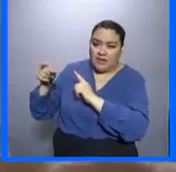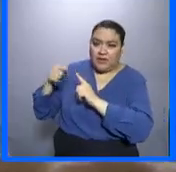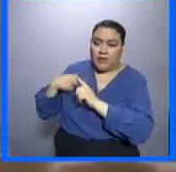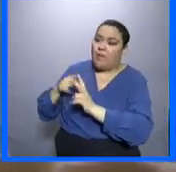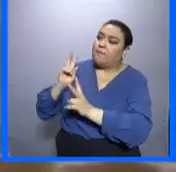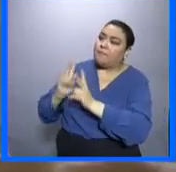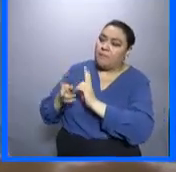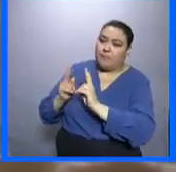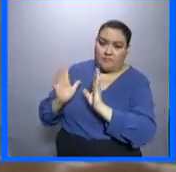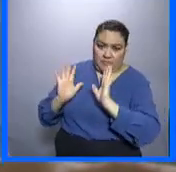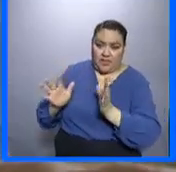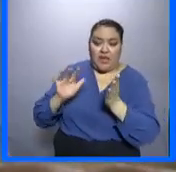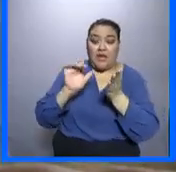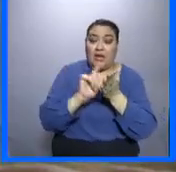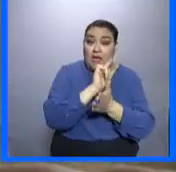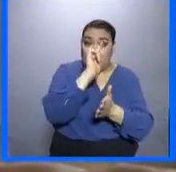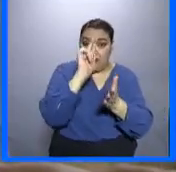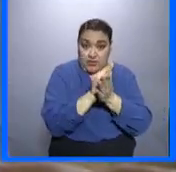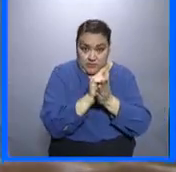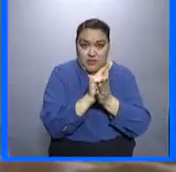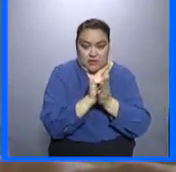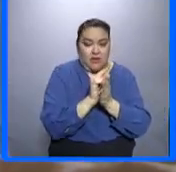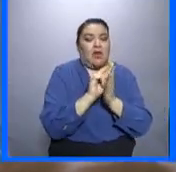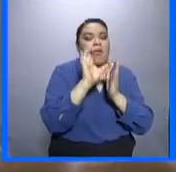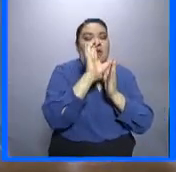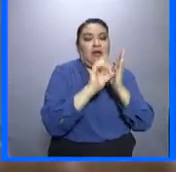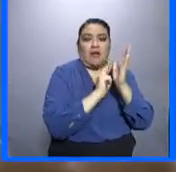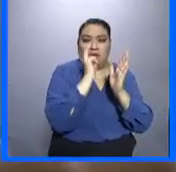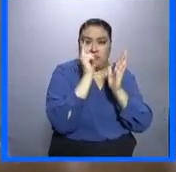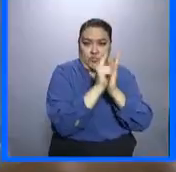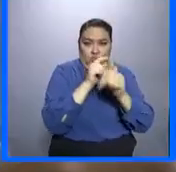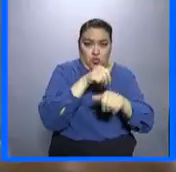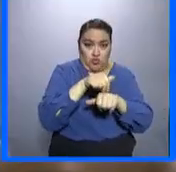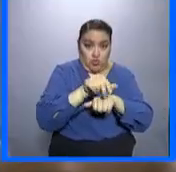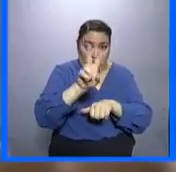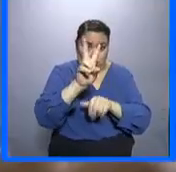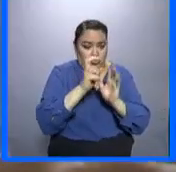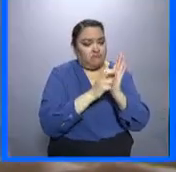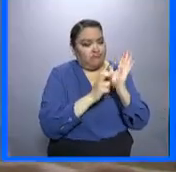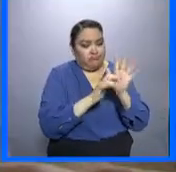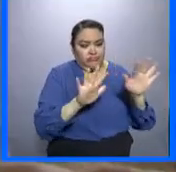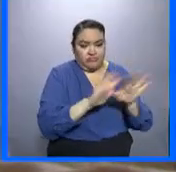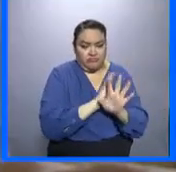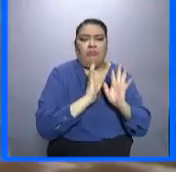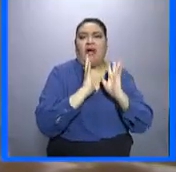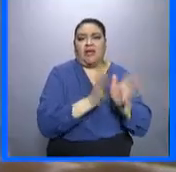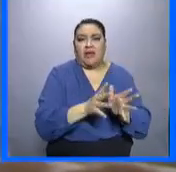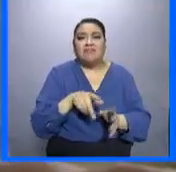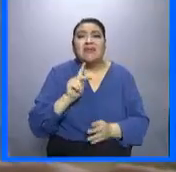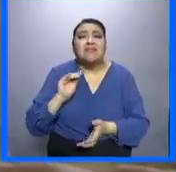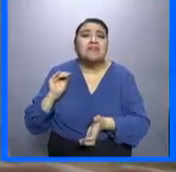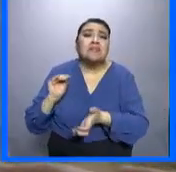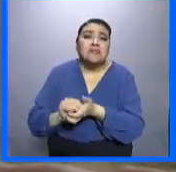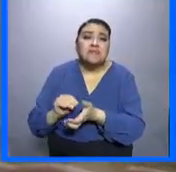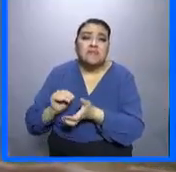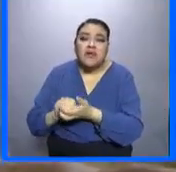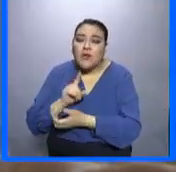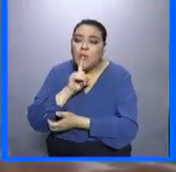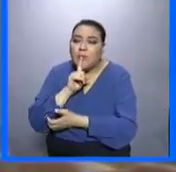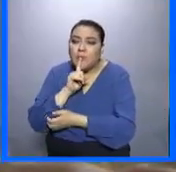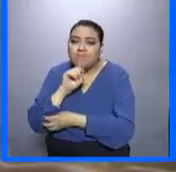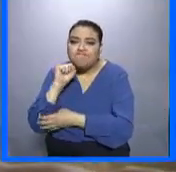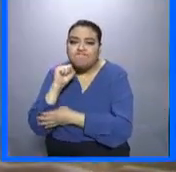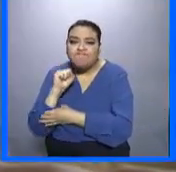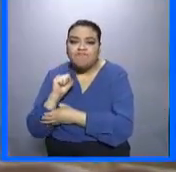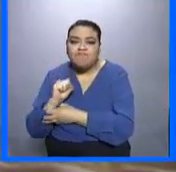ya se reformó el artículo 2 de la Constitución Política, pero aún así seguimos todavía ocultos.